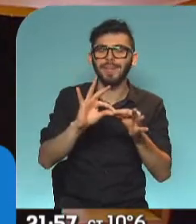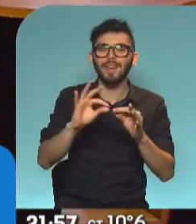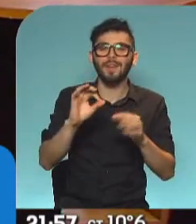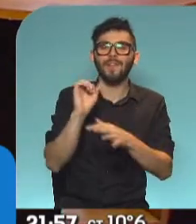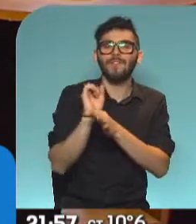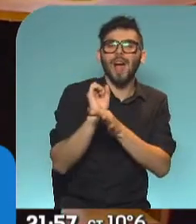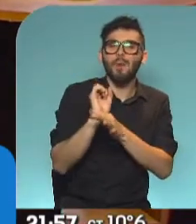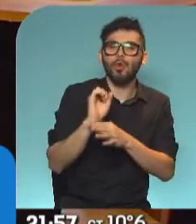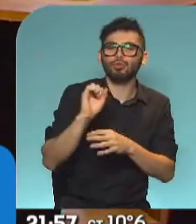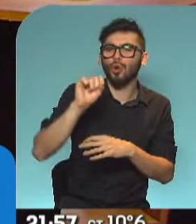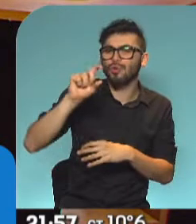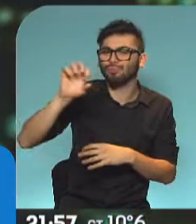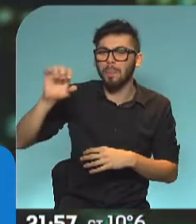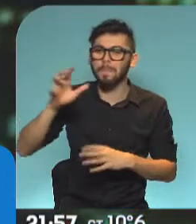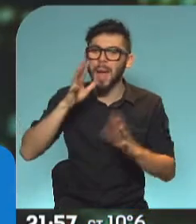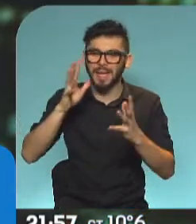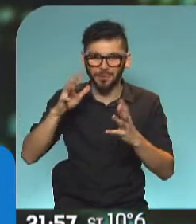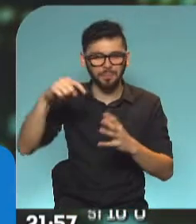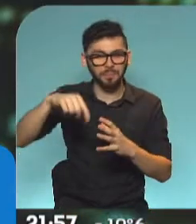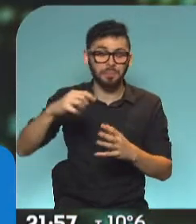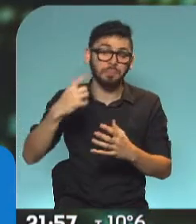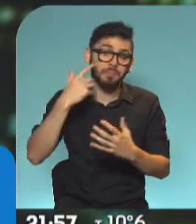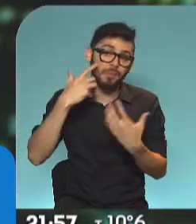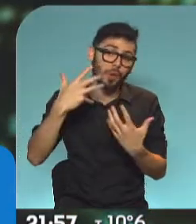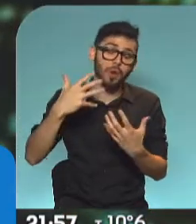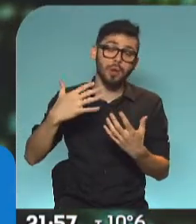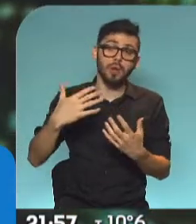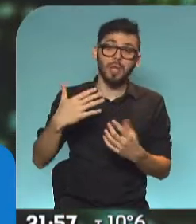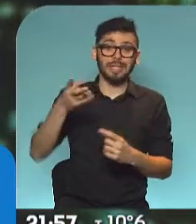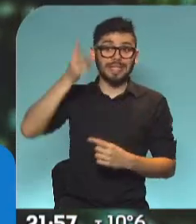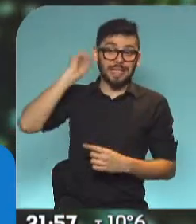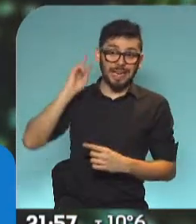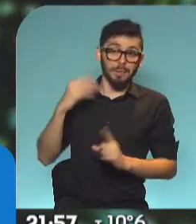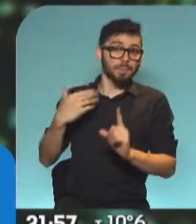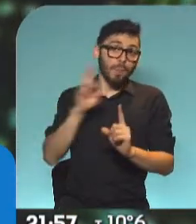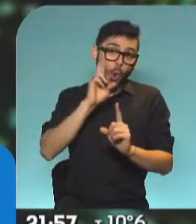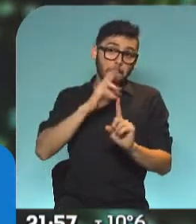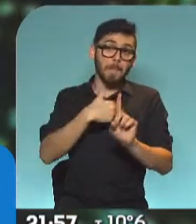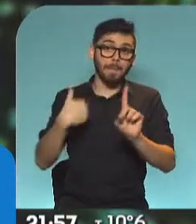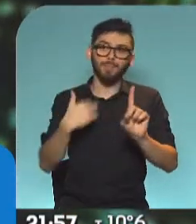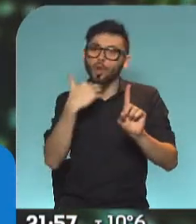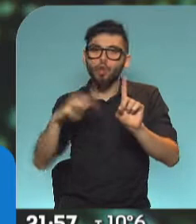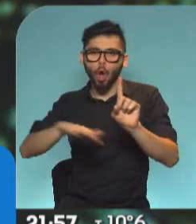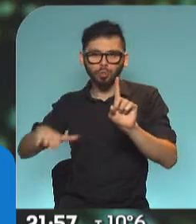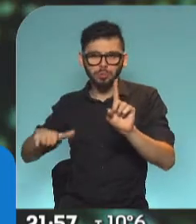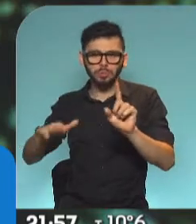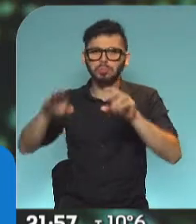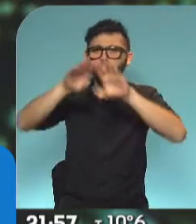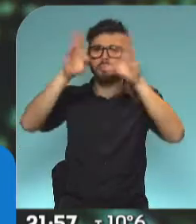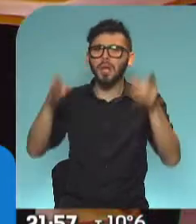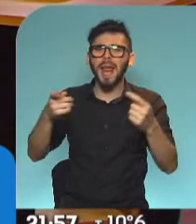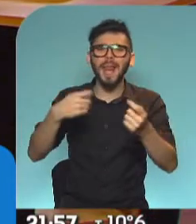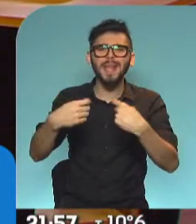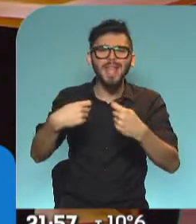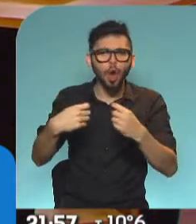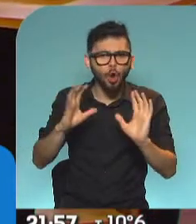Este es el caso de una chica chilena, mamá de dos chicos, que puso un local de venta de miel y utilizó